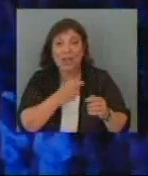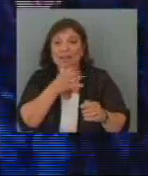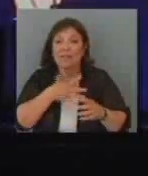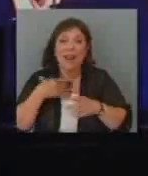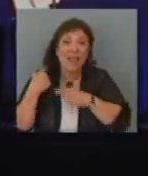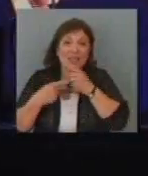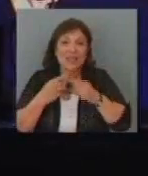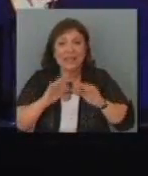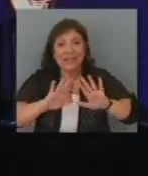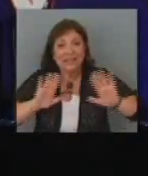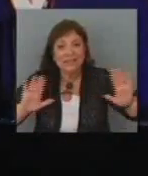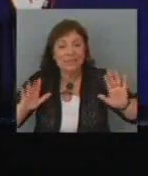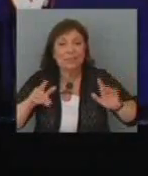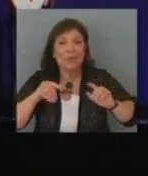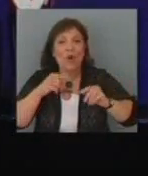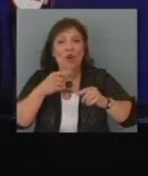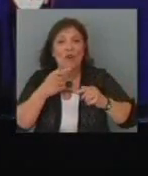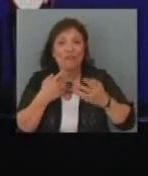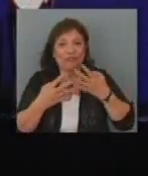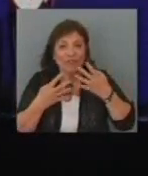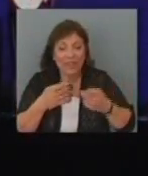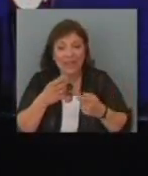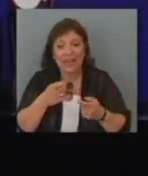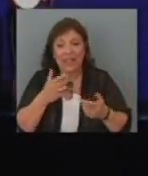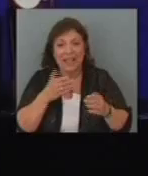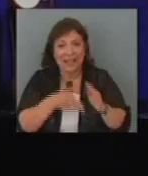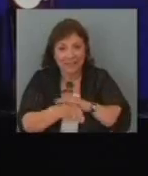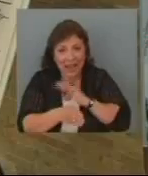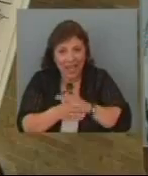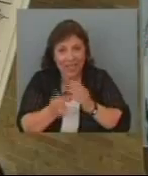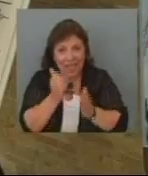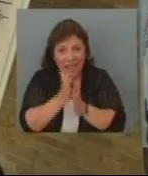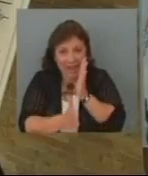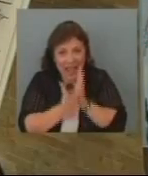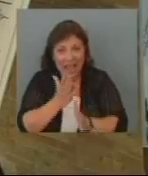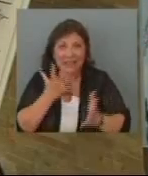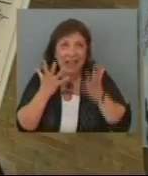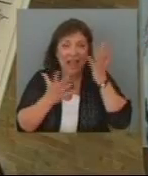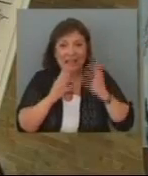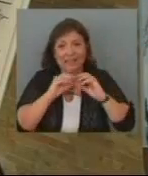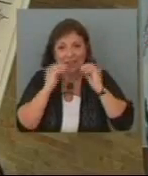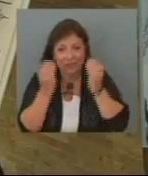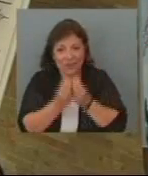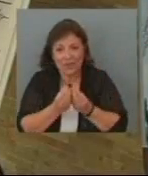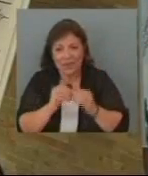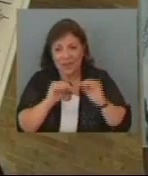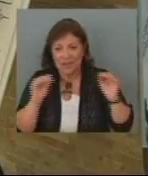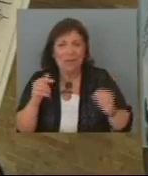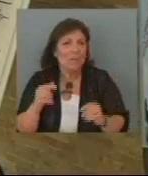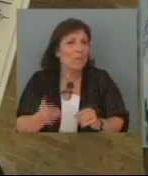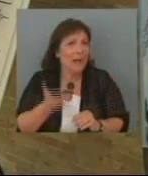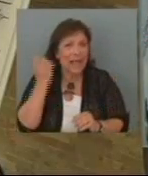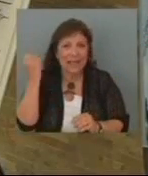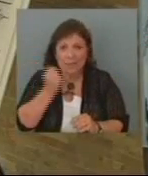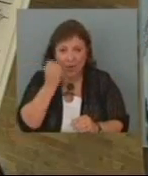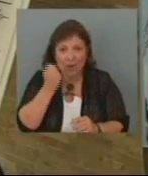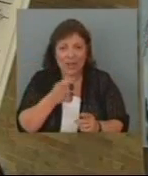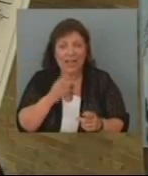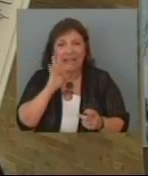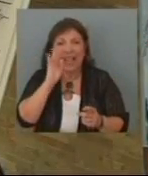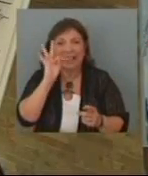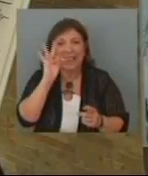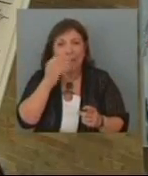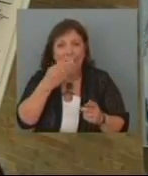tradicional expoferia con entrada gratis y espectáculos de primer nivel. Con números nacionales de lo más importante que tenemos, como Tabaré